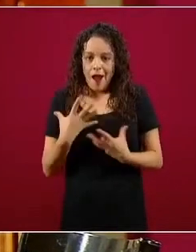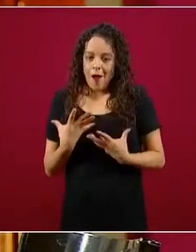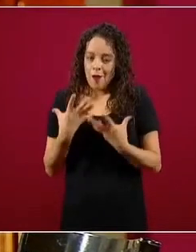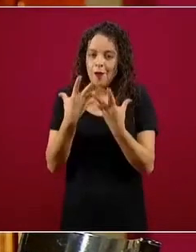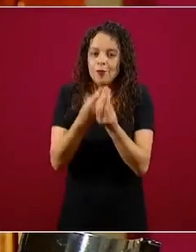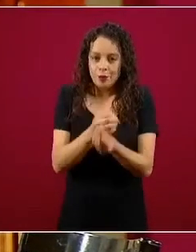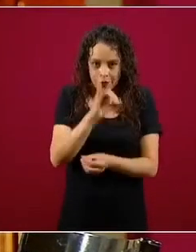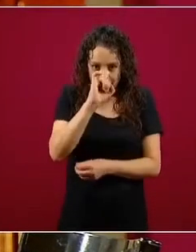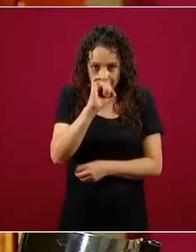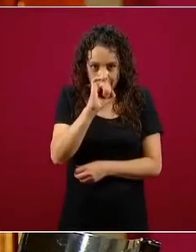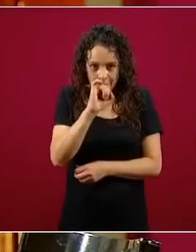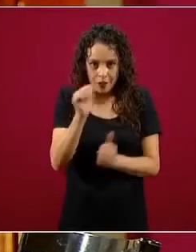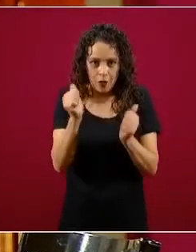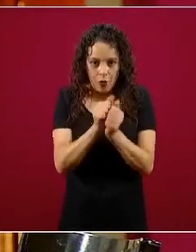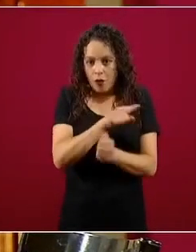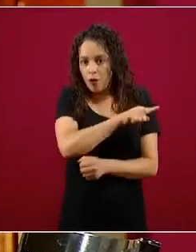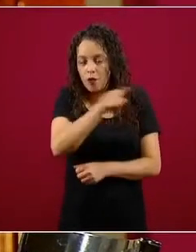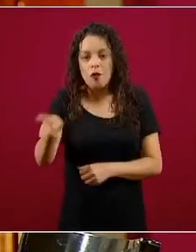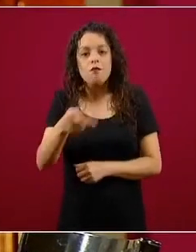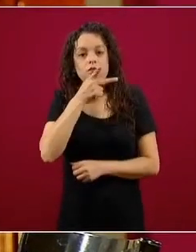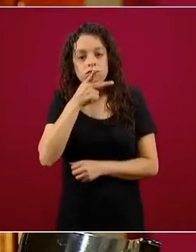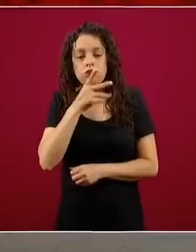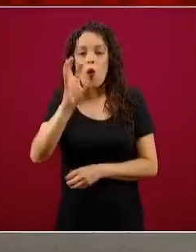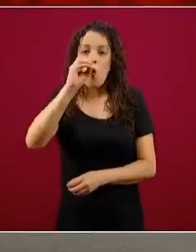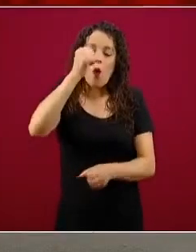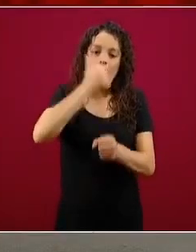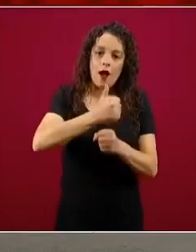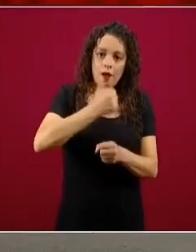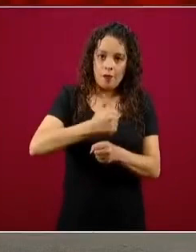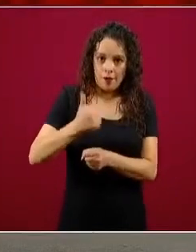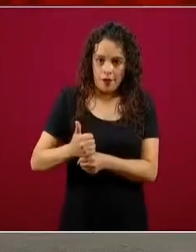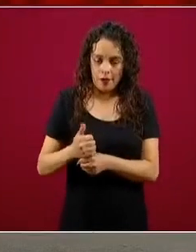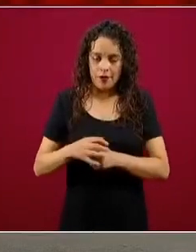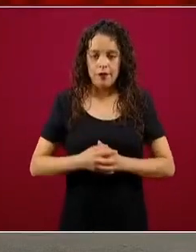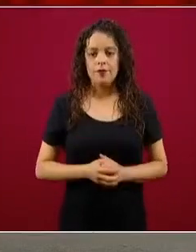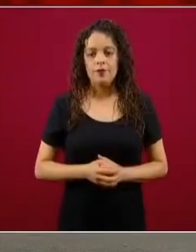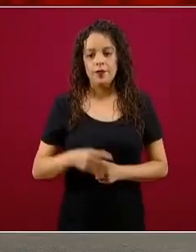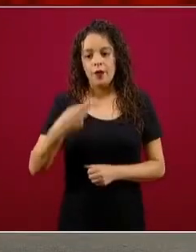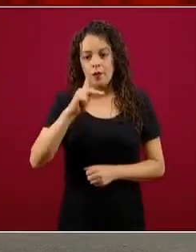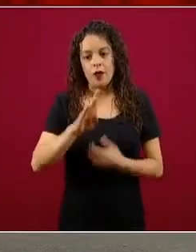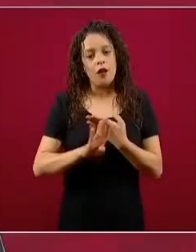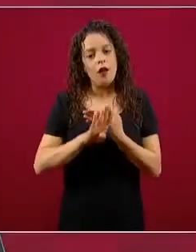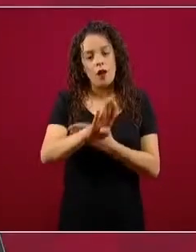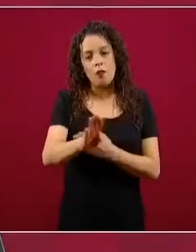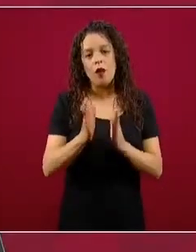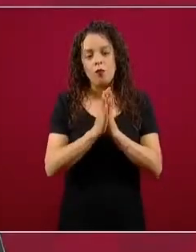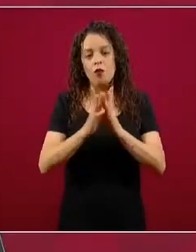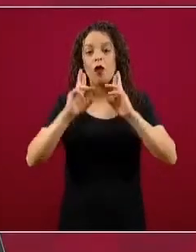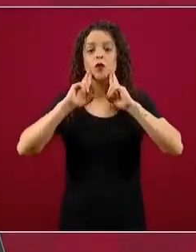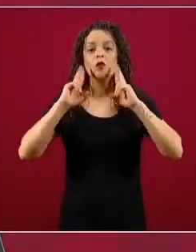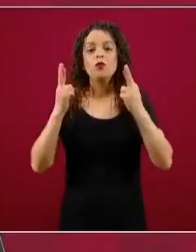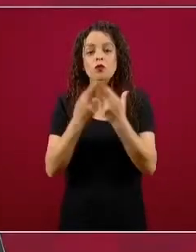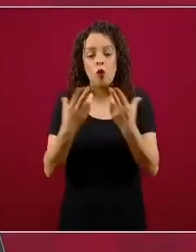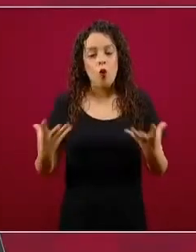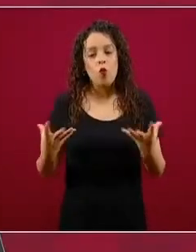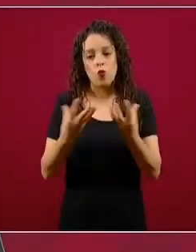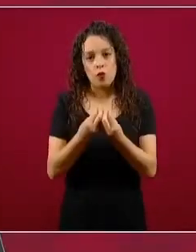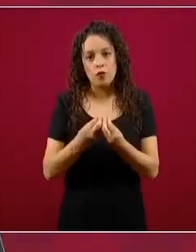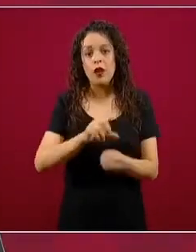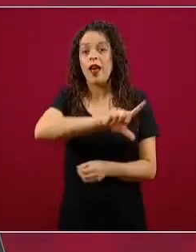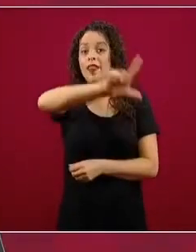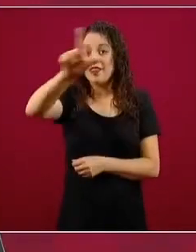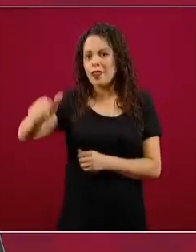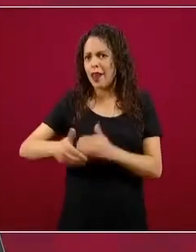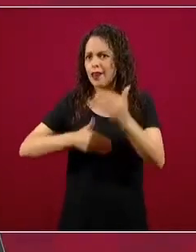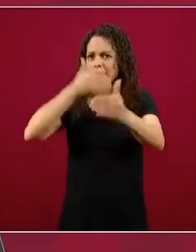sus señores padres y abuelos y eviten reunirse. Más adelante lo celebrarán, la mayoría